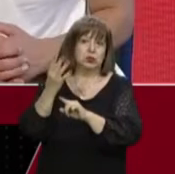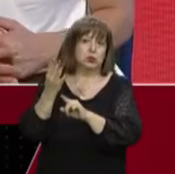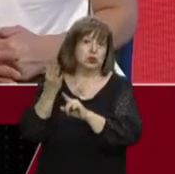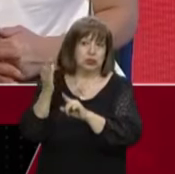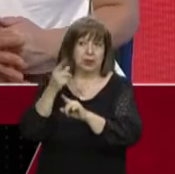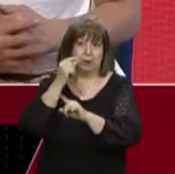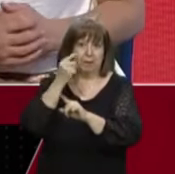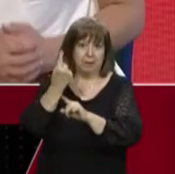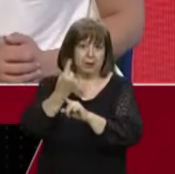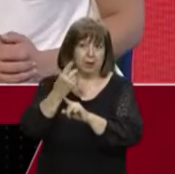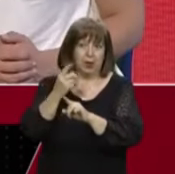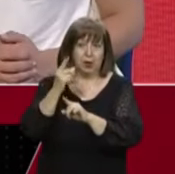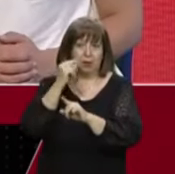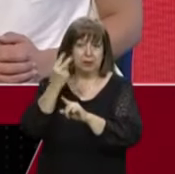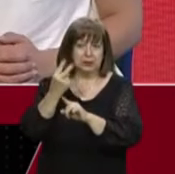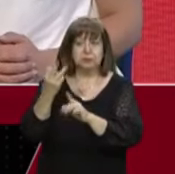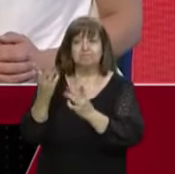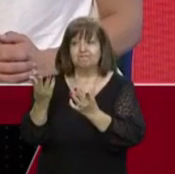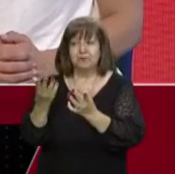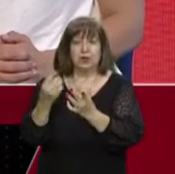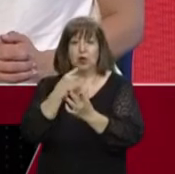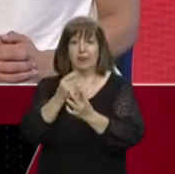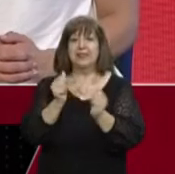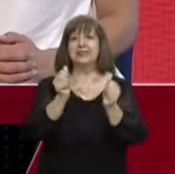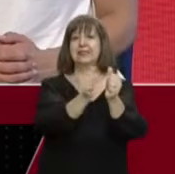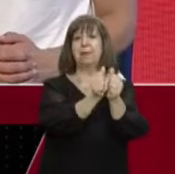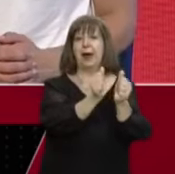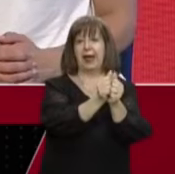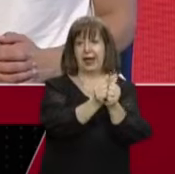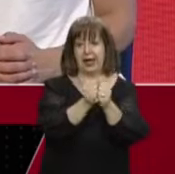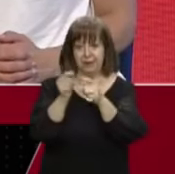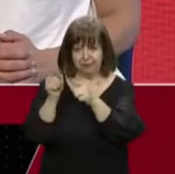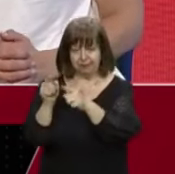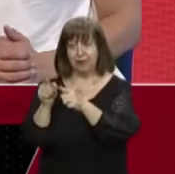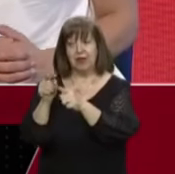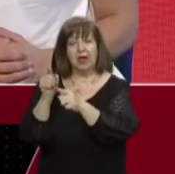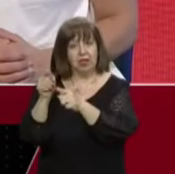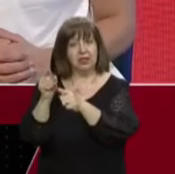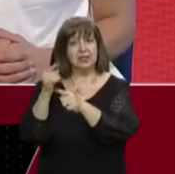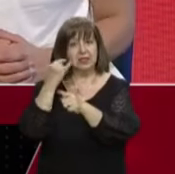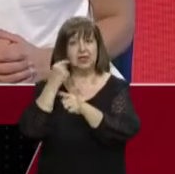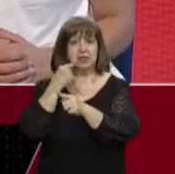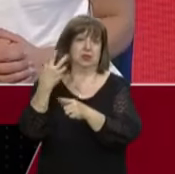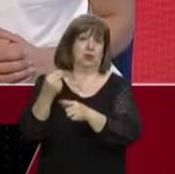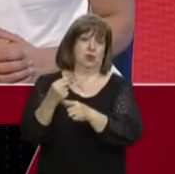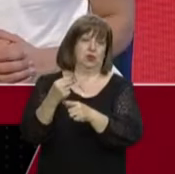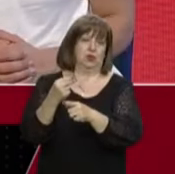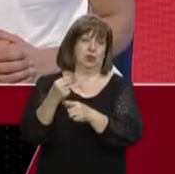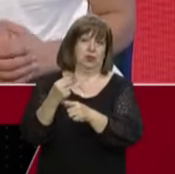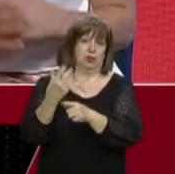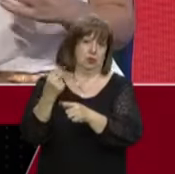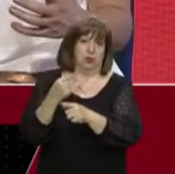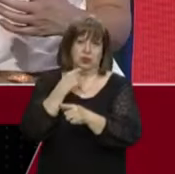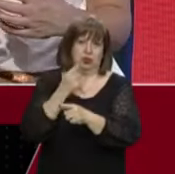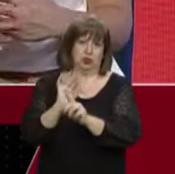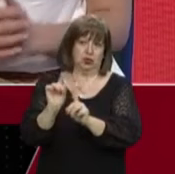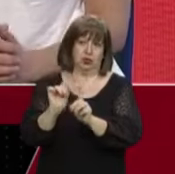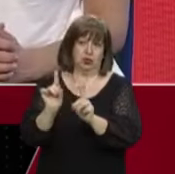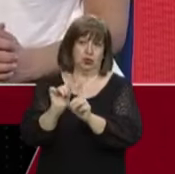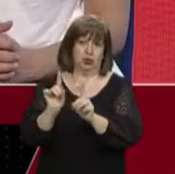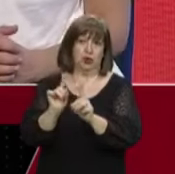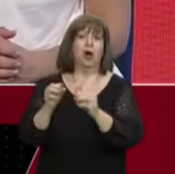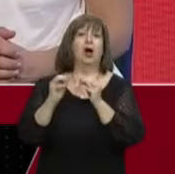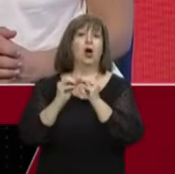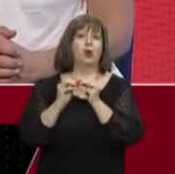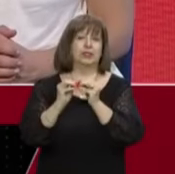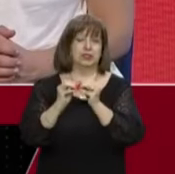y seguramente con semejante imputación y los cargos que hay en contra también haya condena en el momento en que se